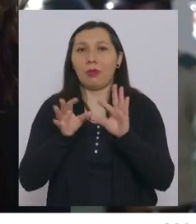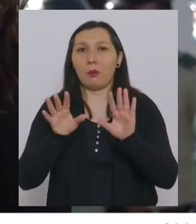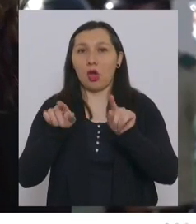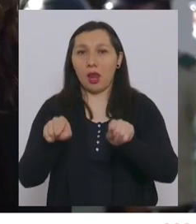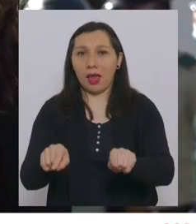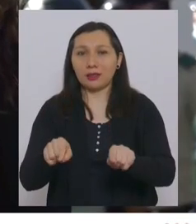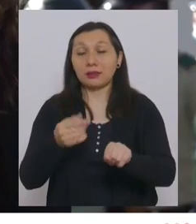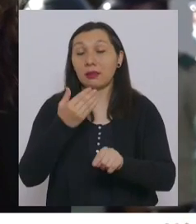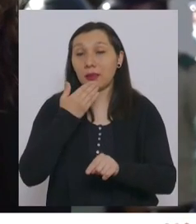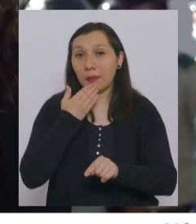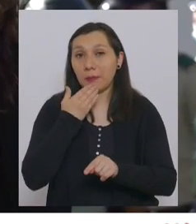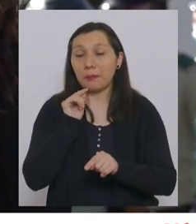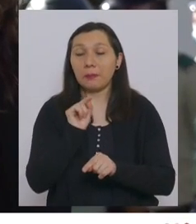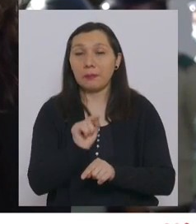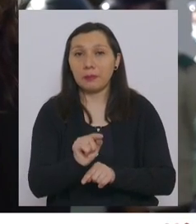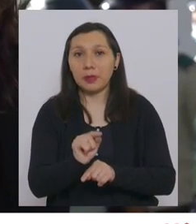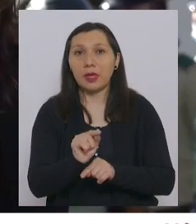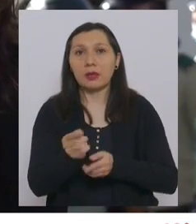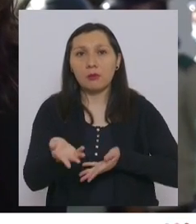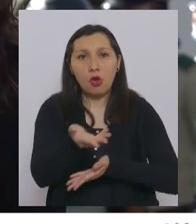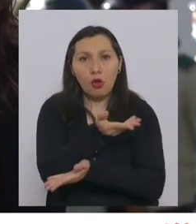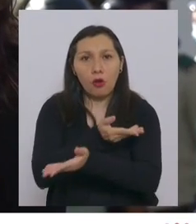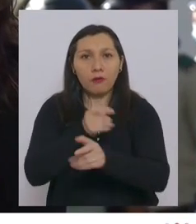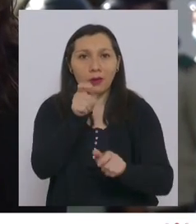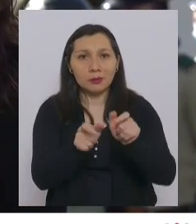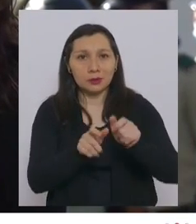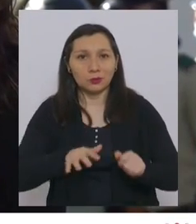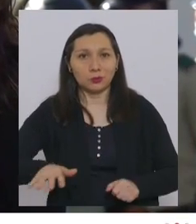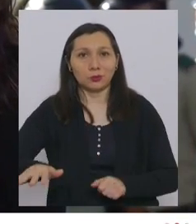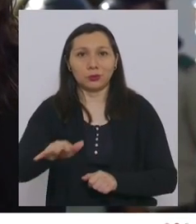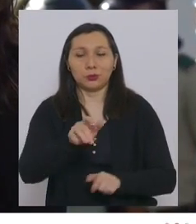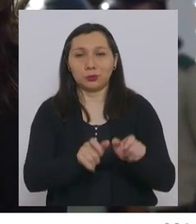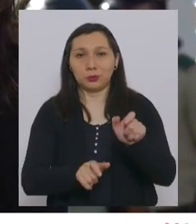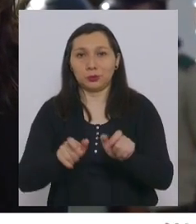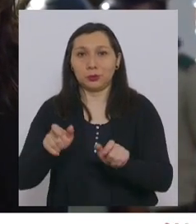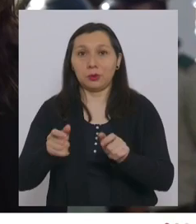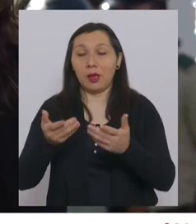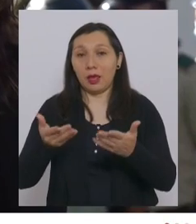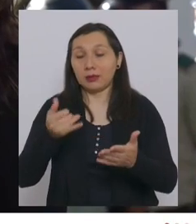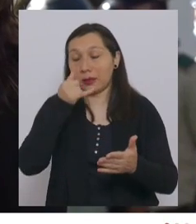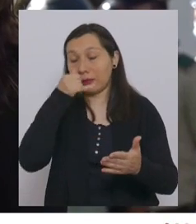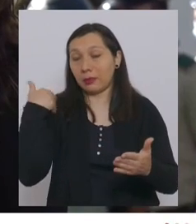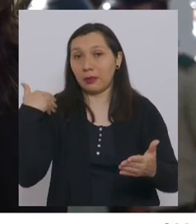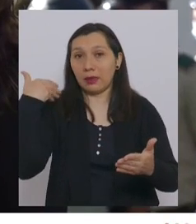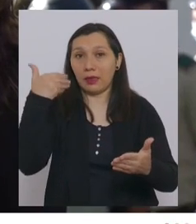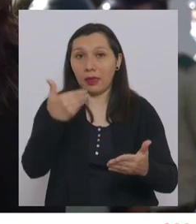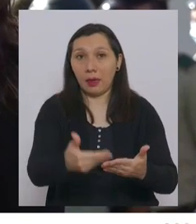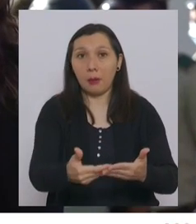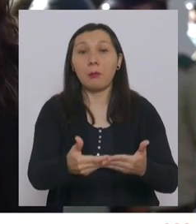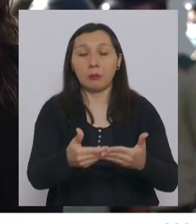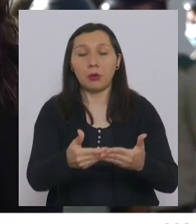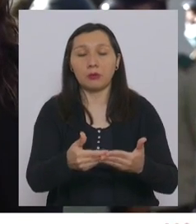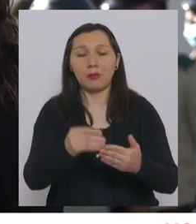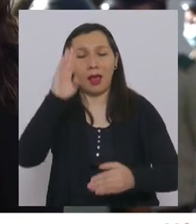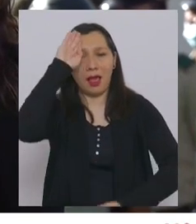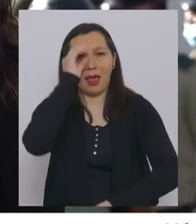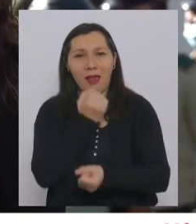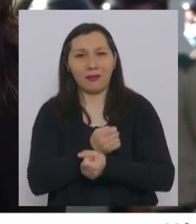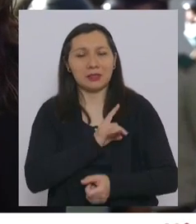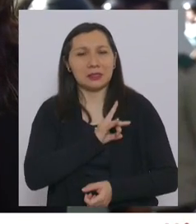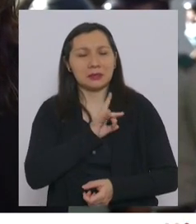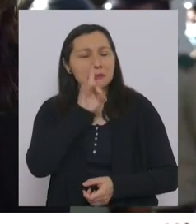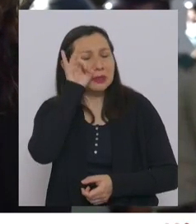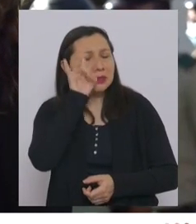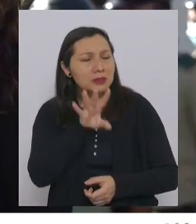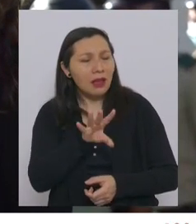y para la convivencia en sociedad. Durante este periodo, Carabineros de Chile ha sabido, a través